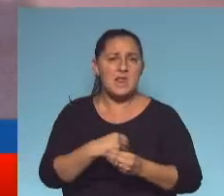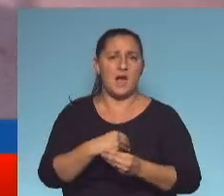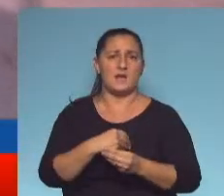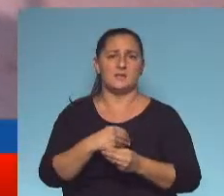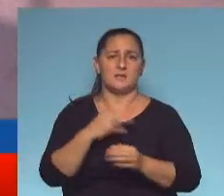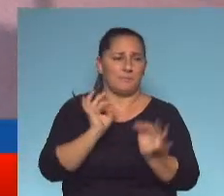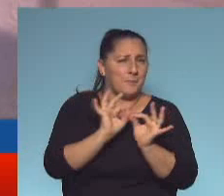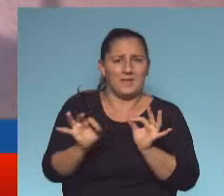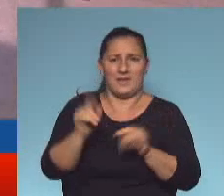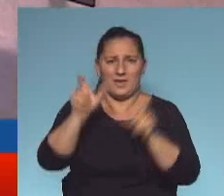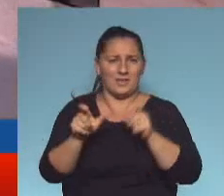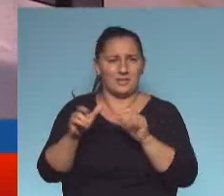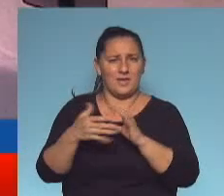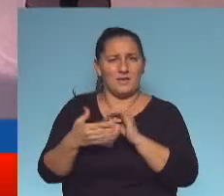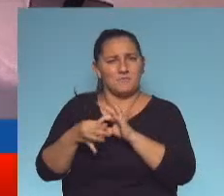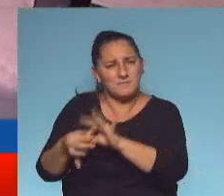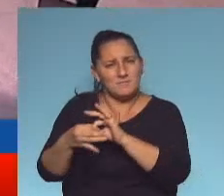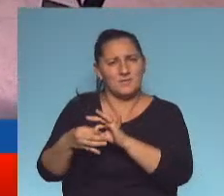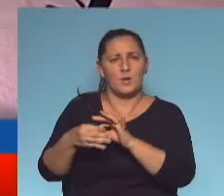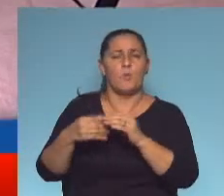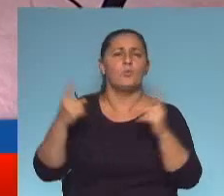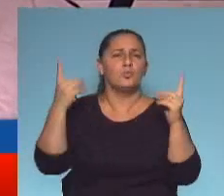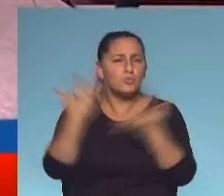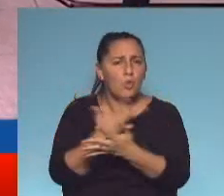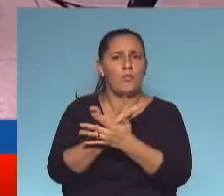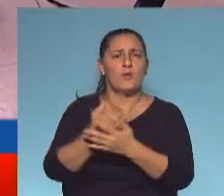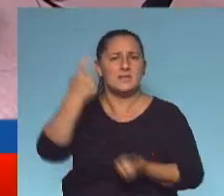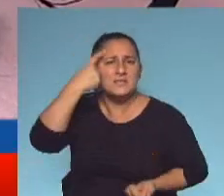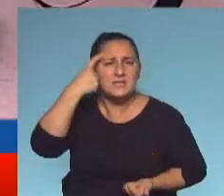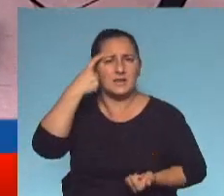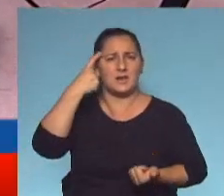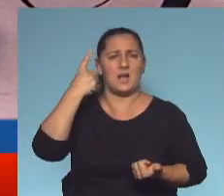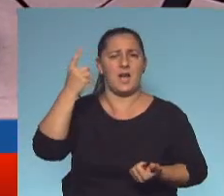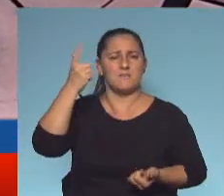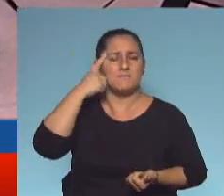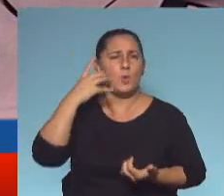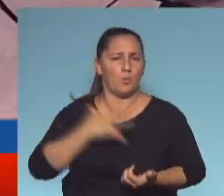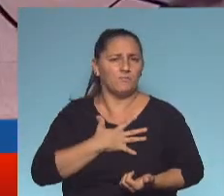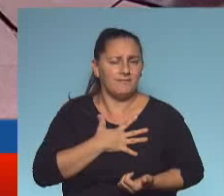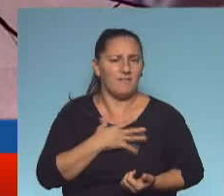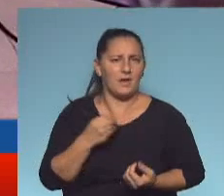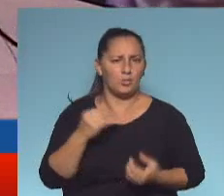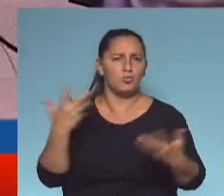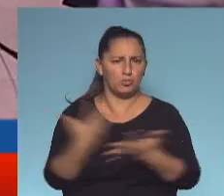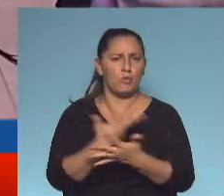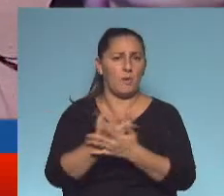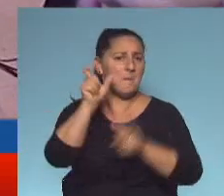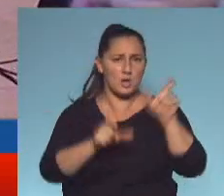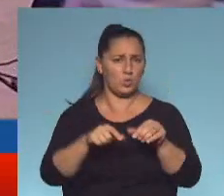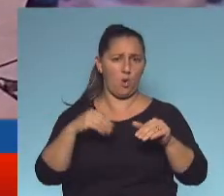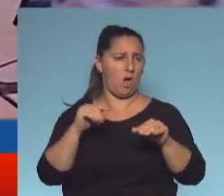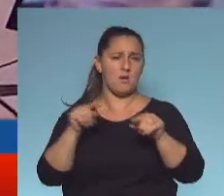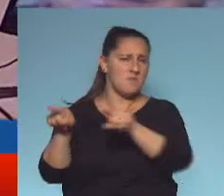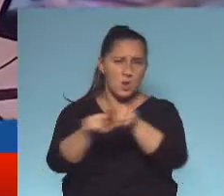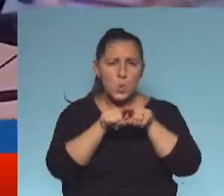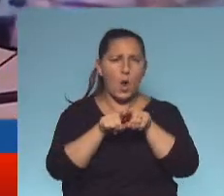nuestros allegados que verdaderamente están sufriendo física, psicológica y afectivamente. Personas como cada uno de nosotros con